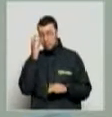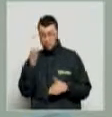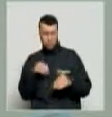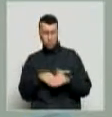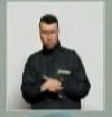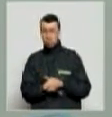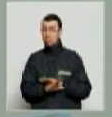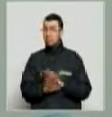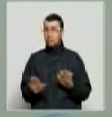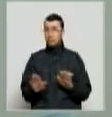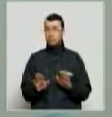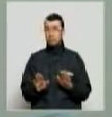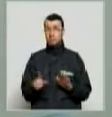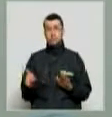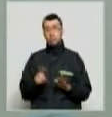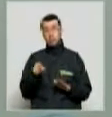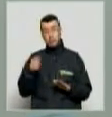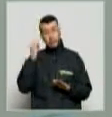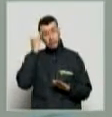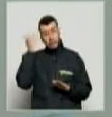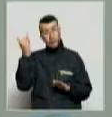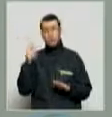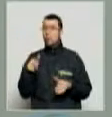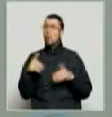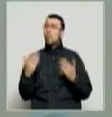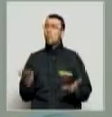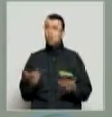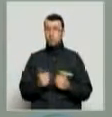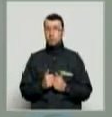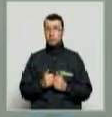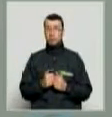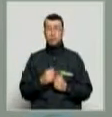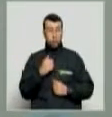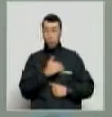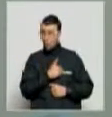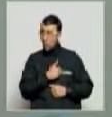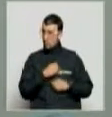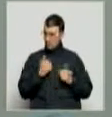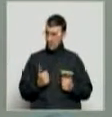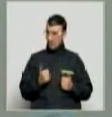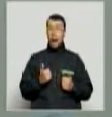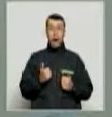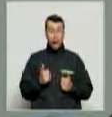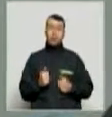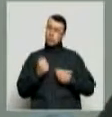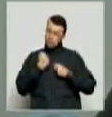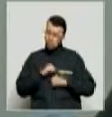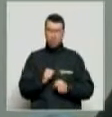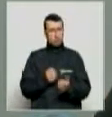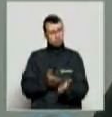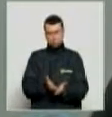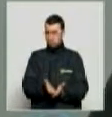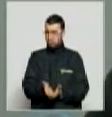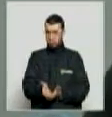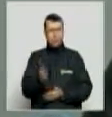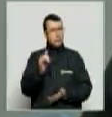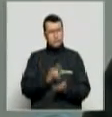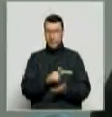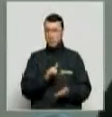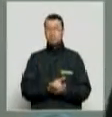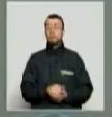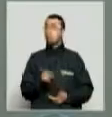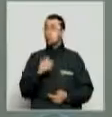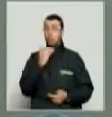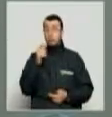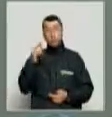noche. La idea es que hacer un diagnóstico preventivo y si ya sabemos que el corazón está sano, pues hagamos todo lo posible para mantener ese corazón como está, porque no sabemos